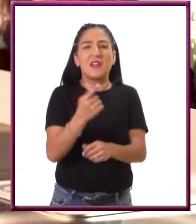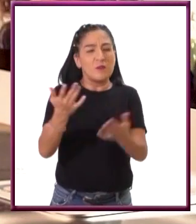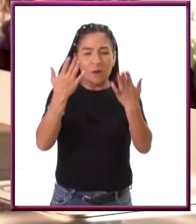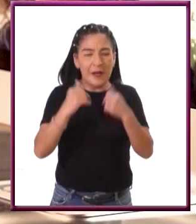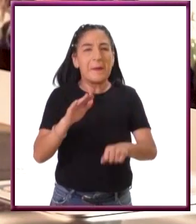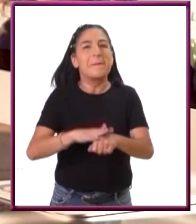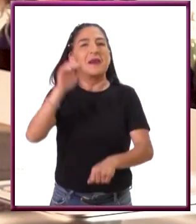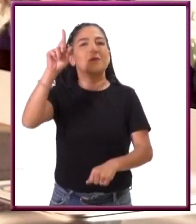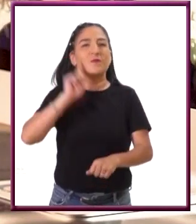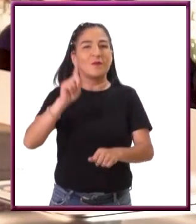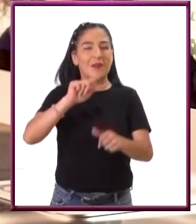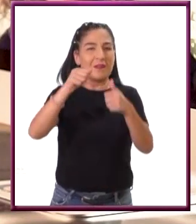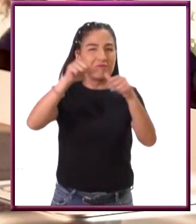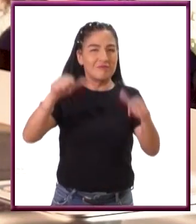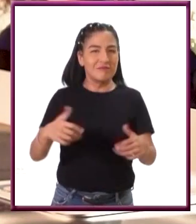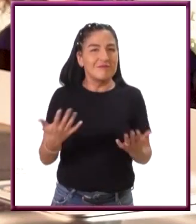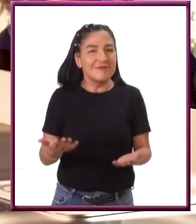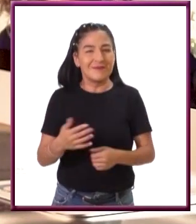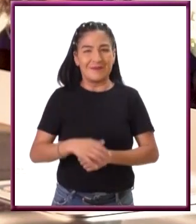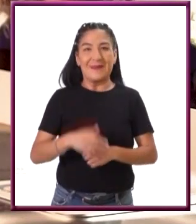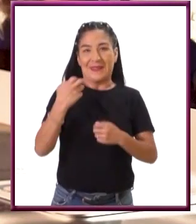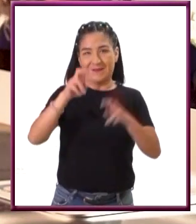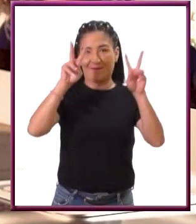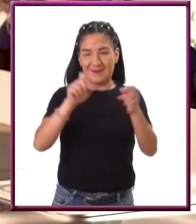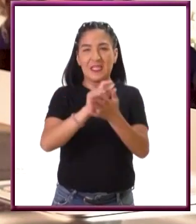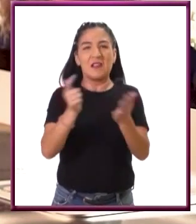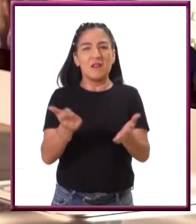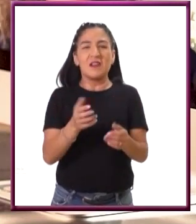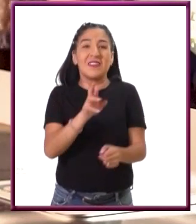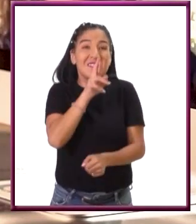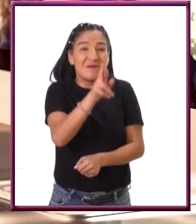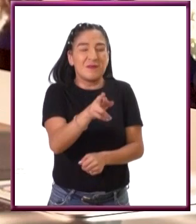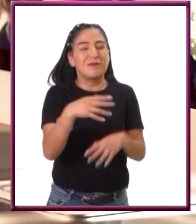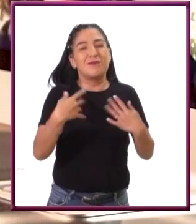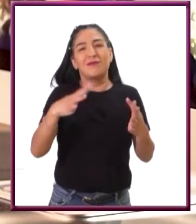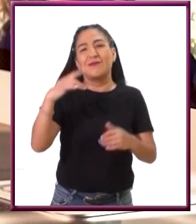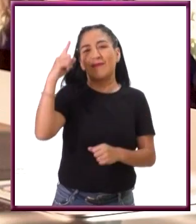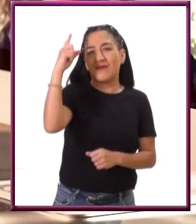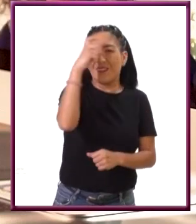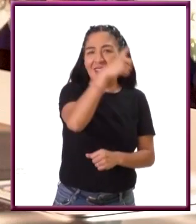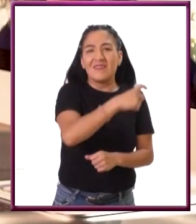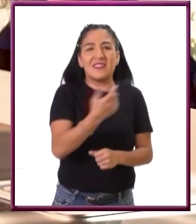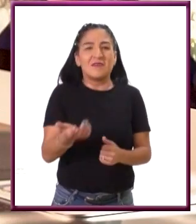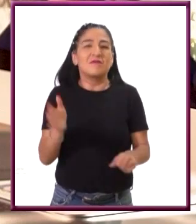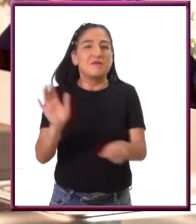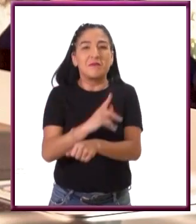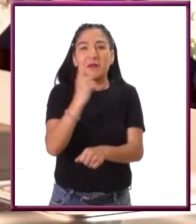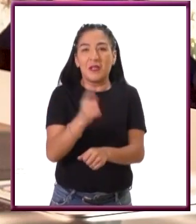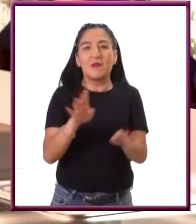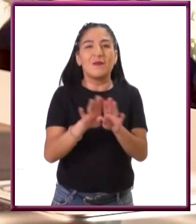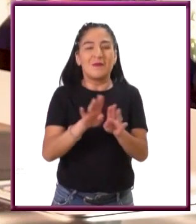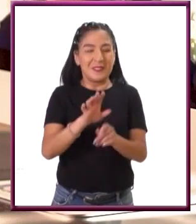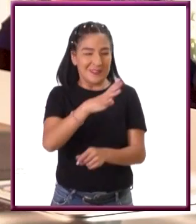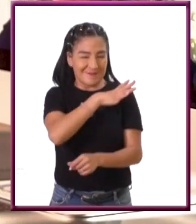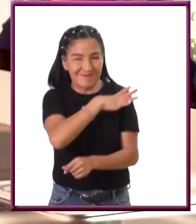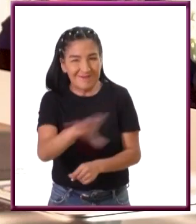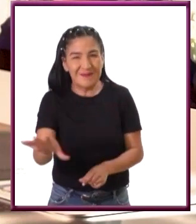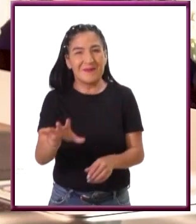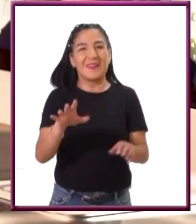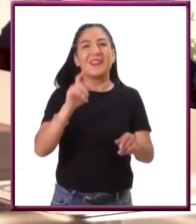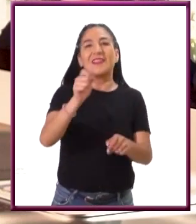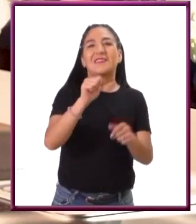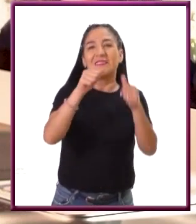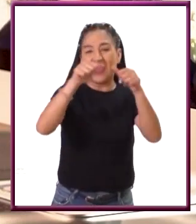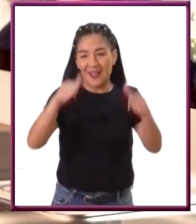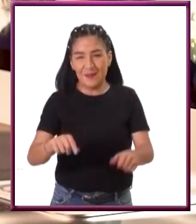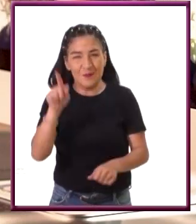más grandes mujeres artistas? Y la respuesta es muy complicada. No solamente tiene que ver con la inspiración y